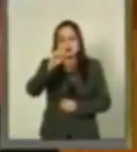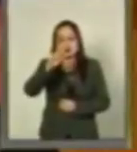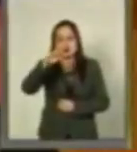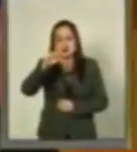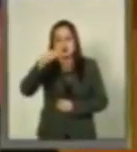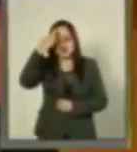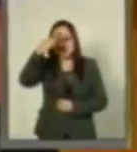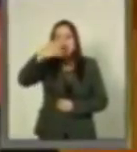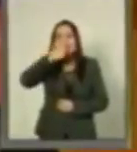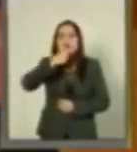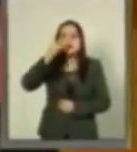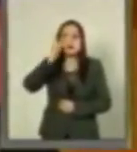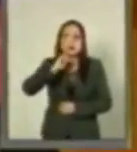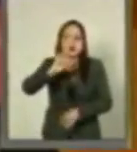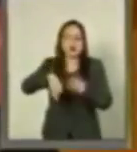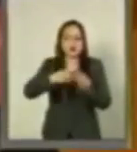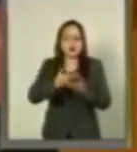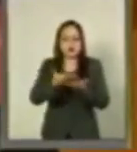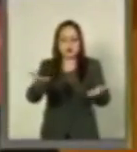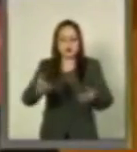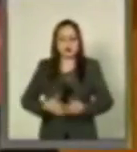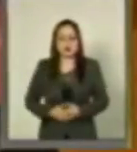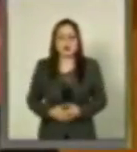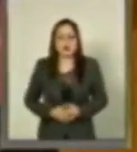Señoras, señores.